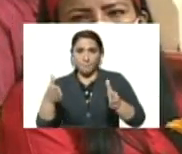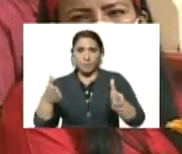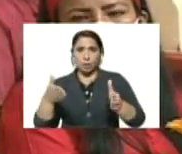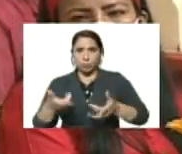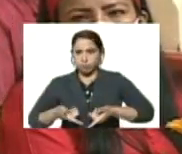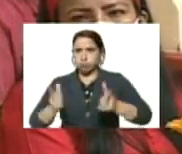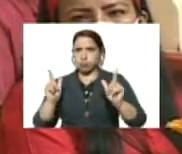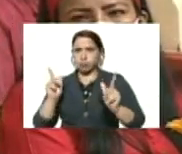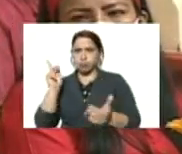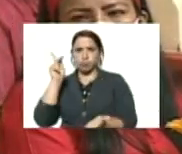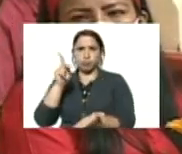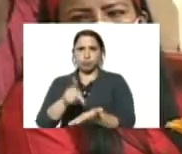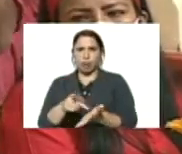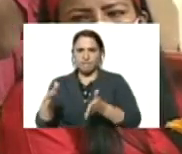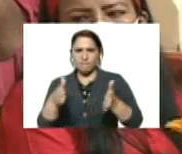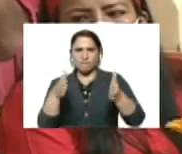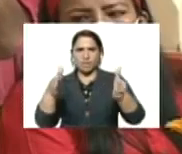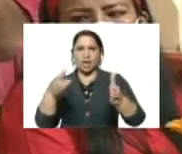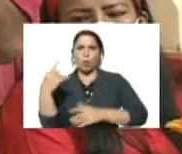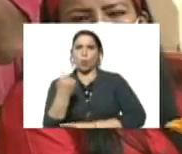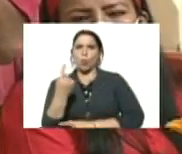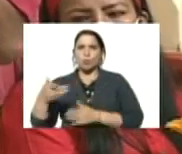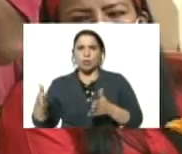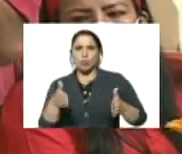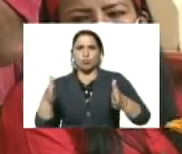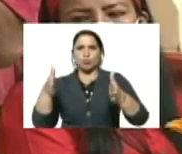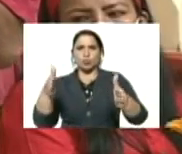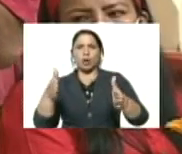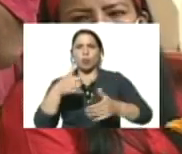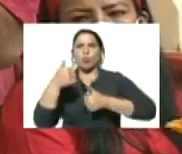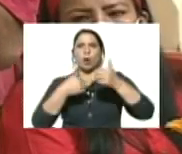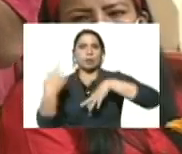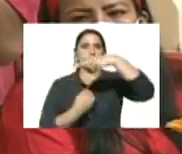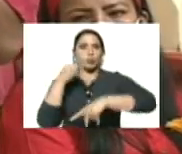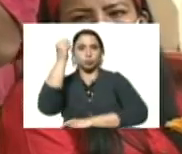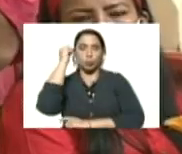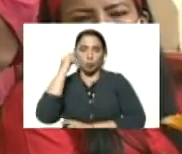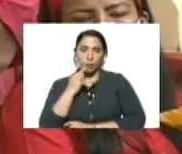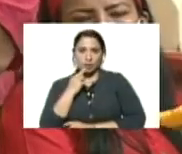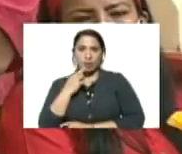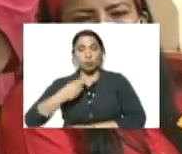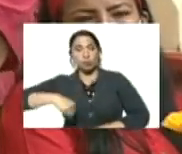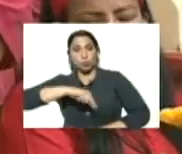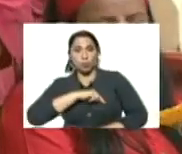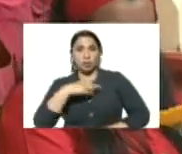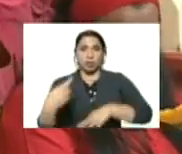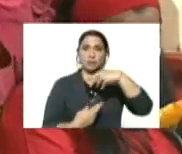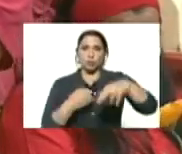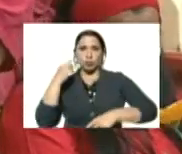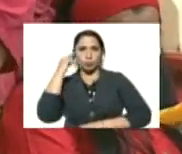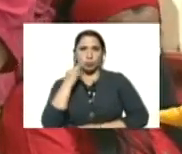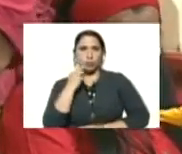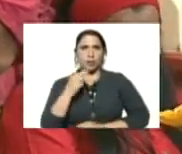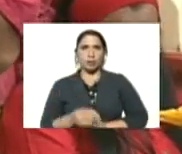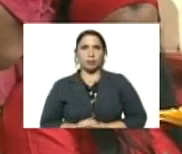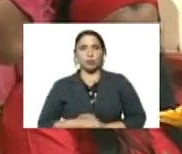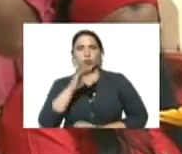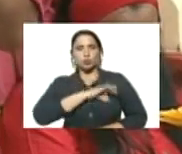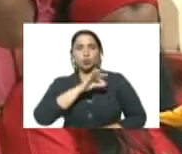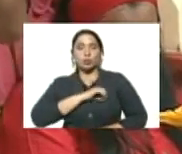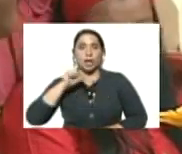para llegar a esa vía, la única ruta, es la ruta de la revolución bolivariana, nuestra revolución, es la ruta del